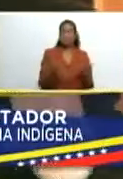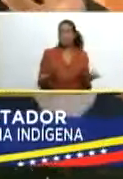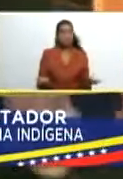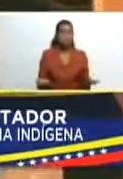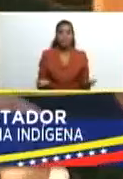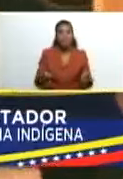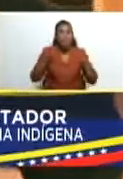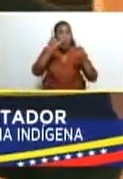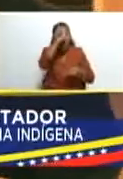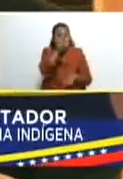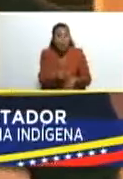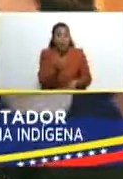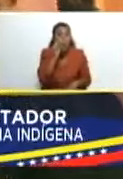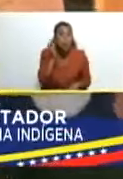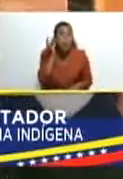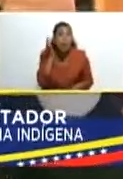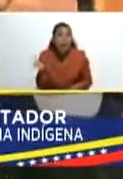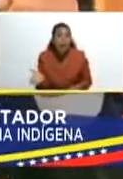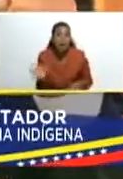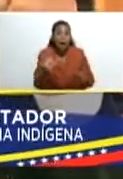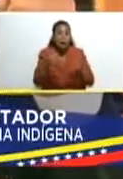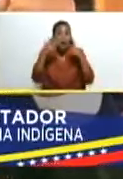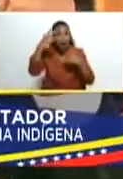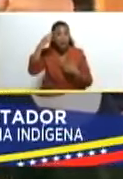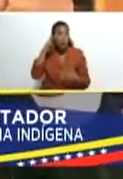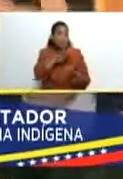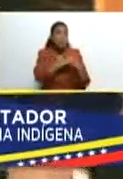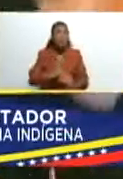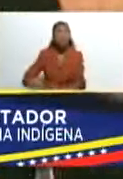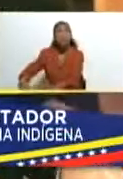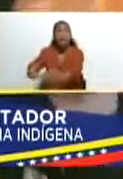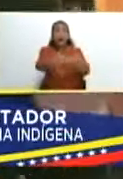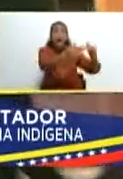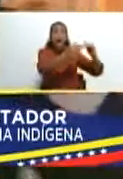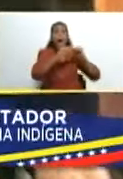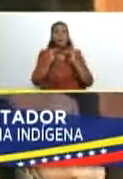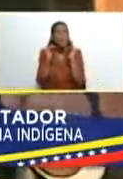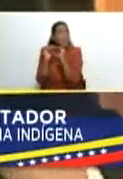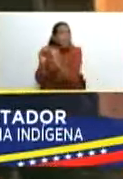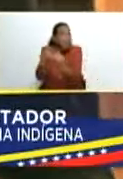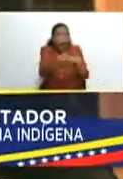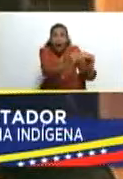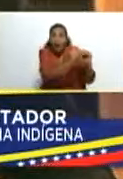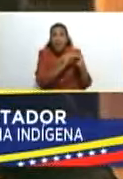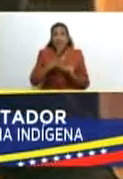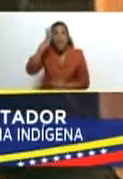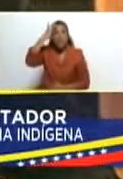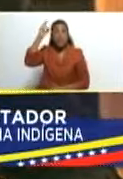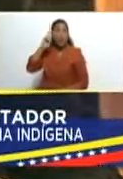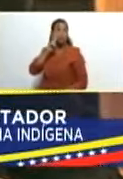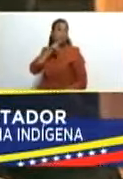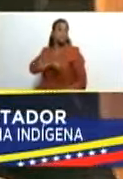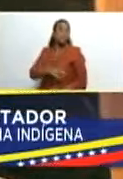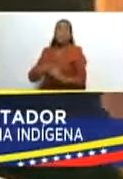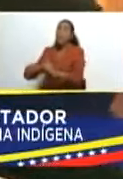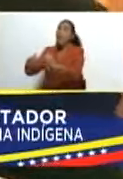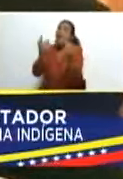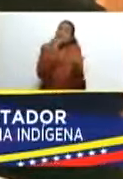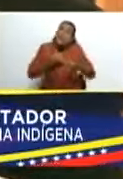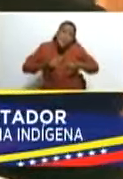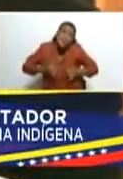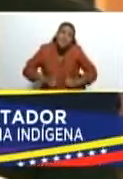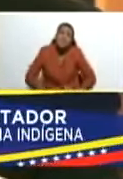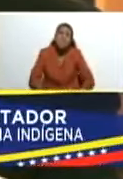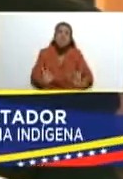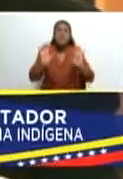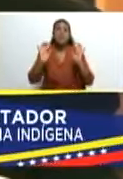los hombres y las mujeres, a los ojos de Dios, son exactamente iguales. Eso parece